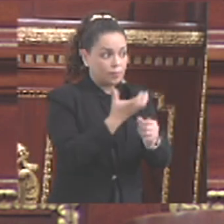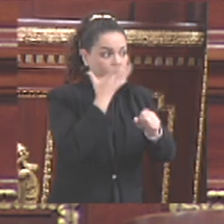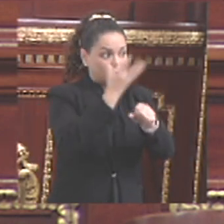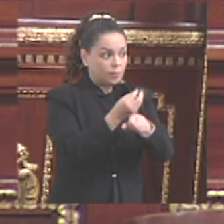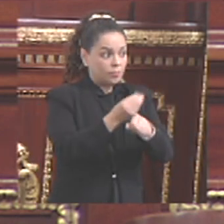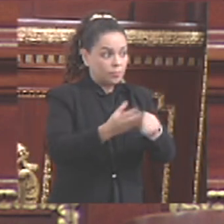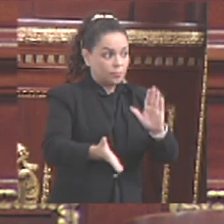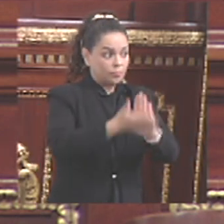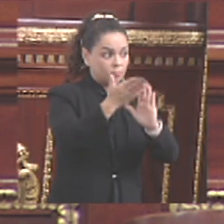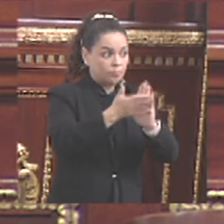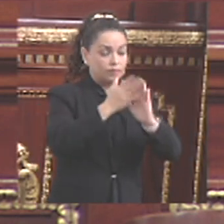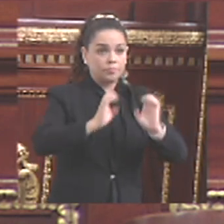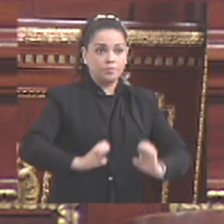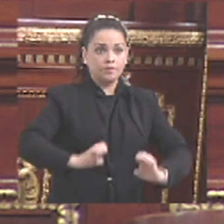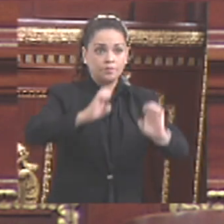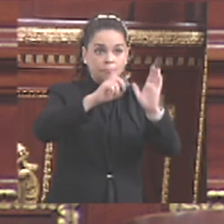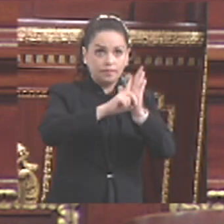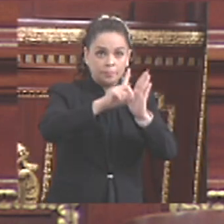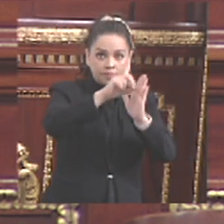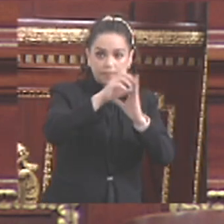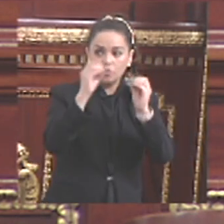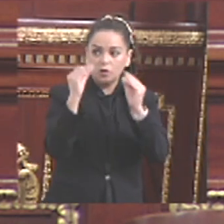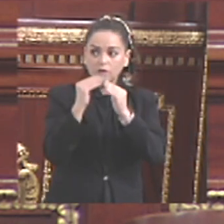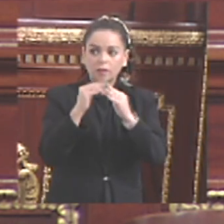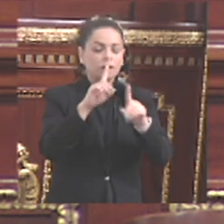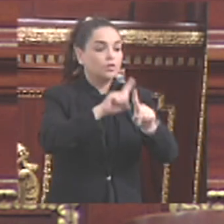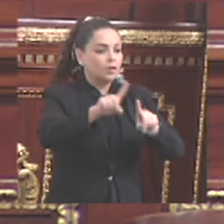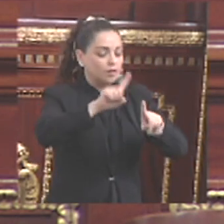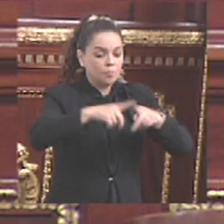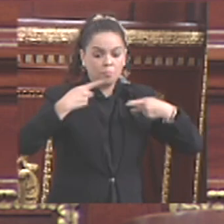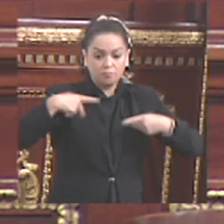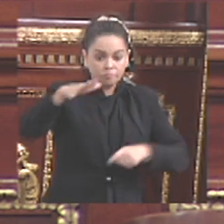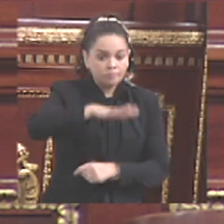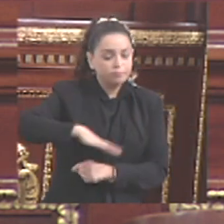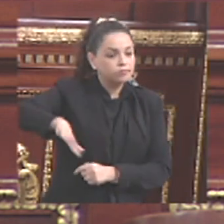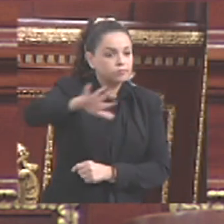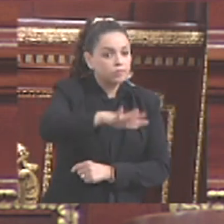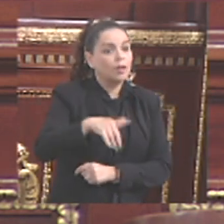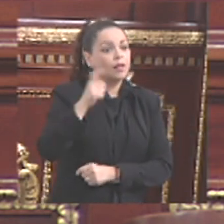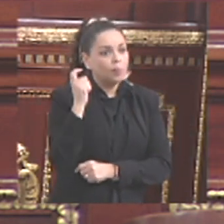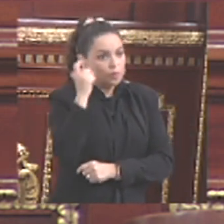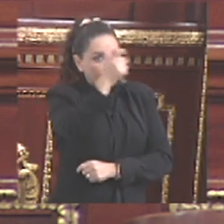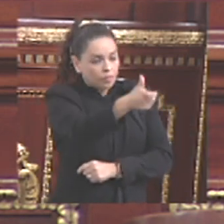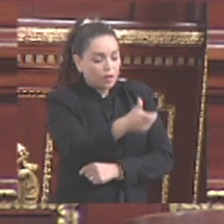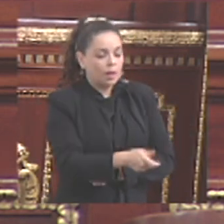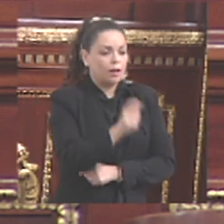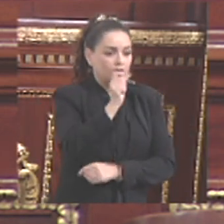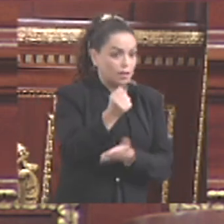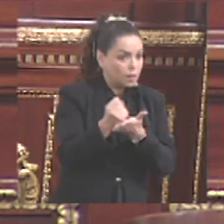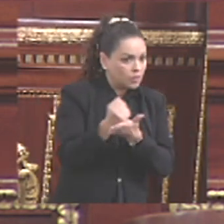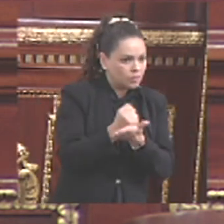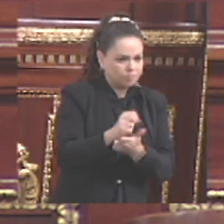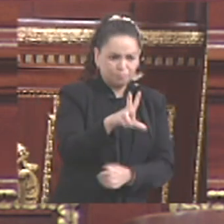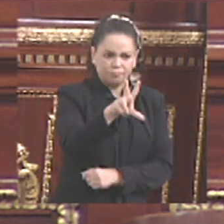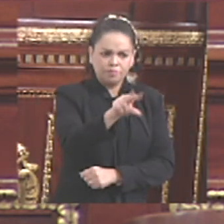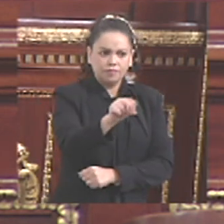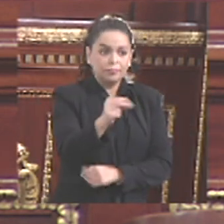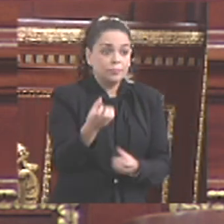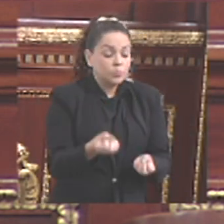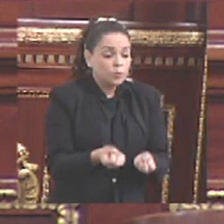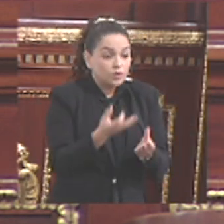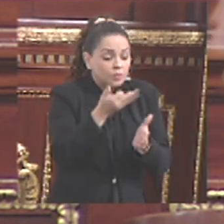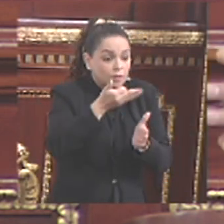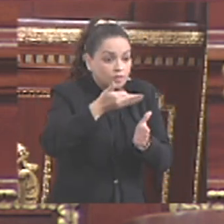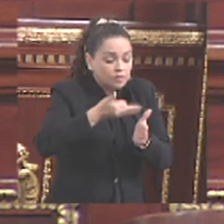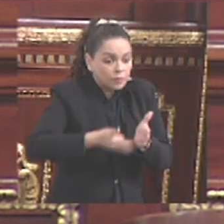damnificados? Que nos digan qué criterio utilizaron para que algunos damnificados fueran beneficiados